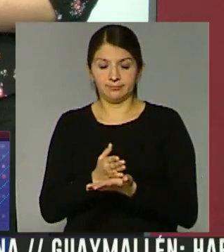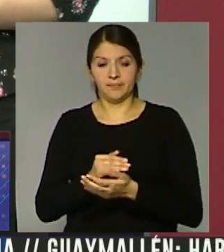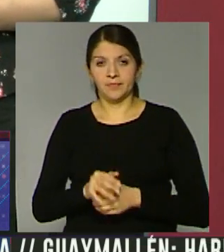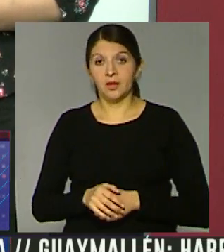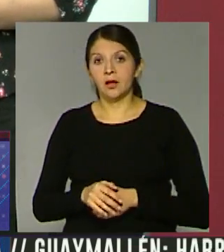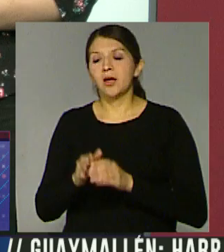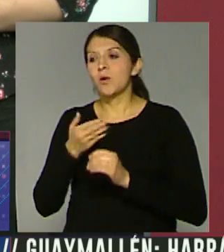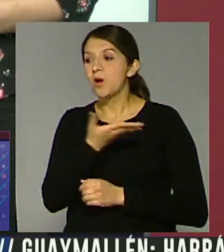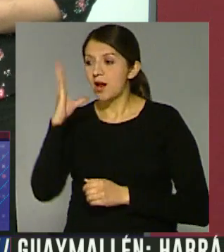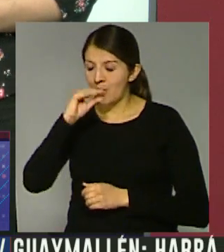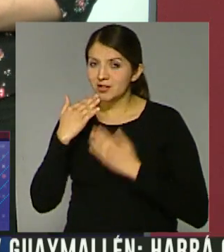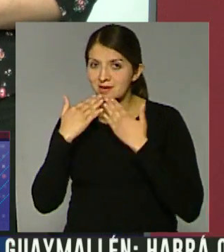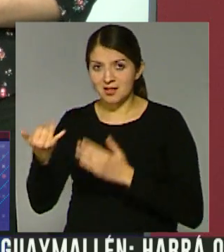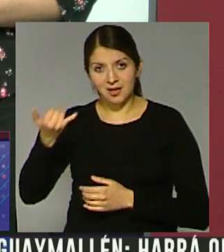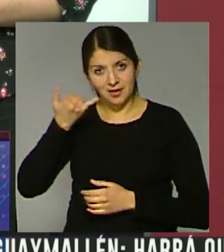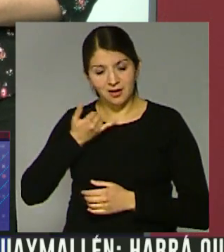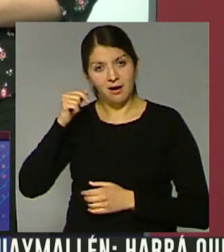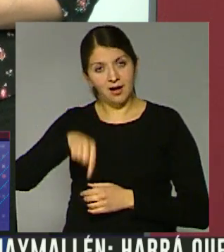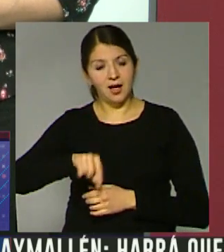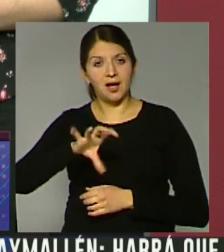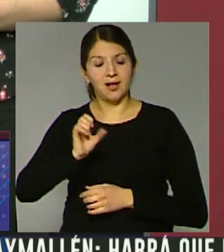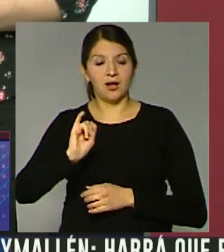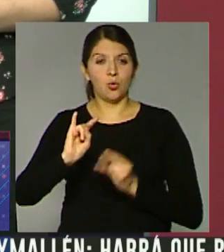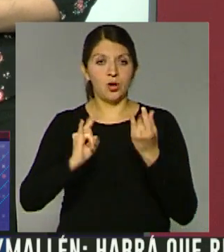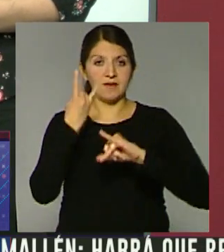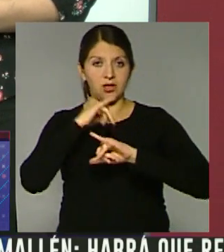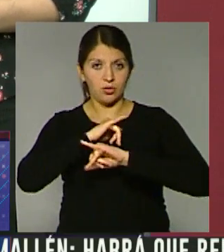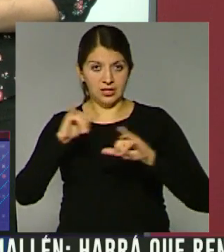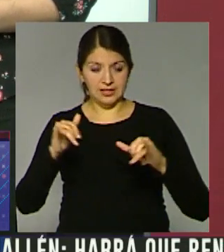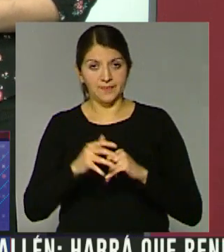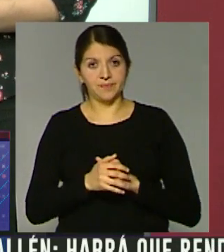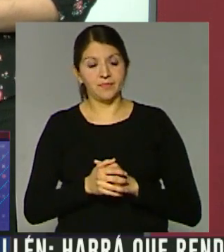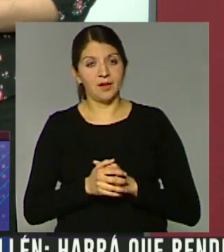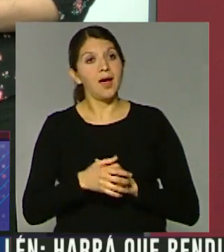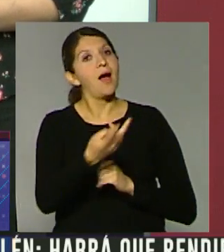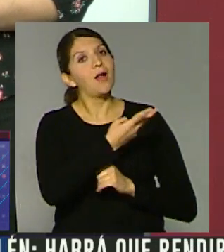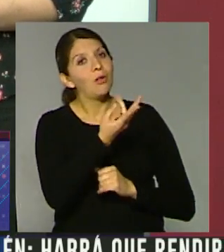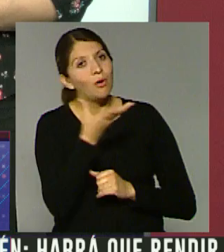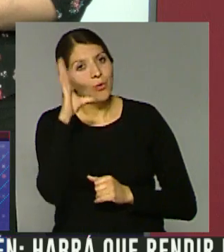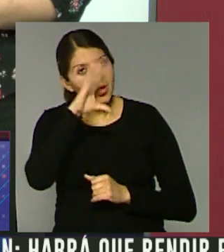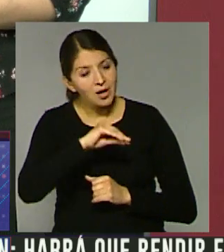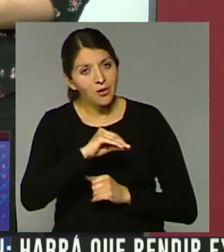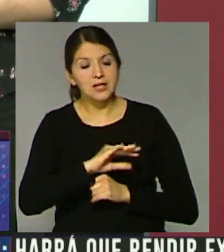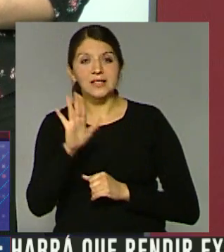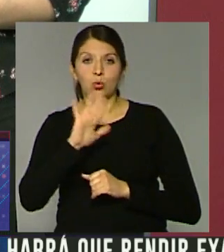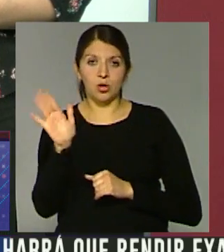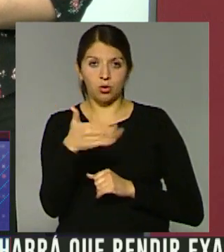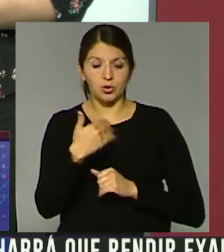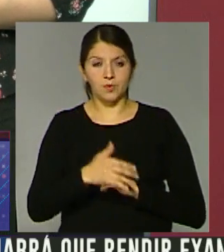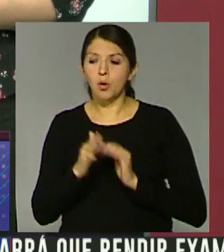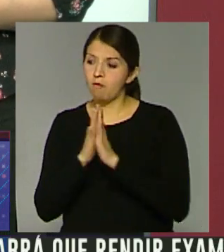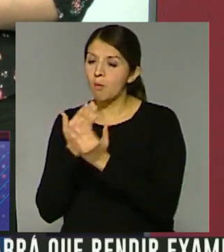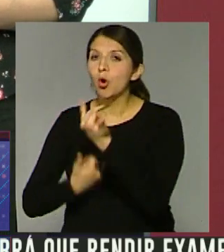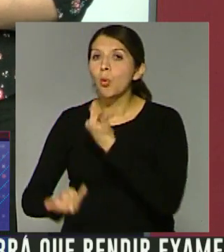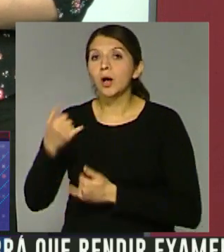por acompañarnos en esta edición de Universidad Noticias. Claudia, Gastón, buenas noches. Saludo a toda la audiencia. Contanos un poquito